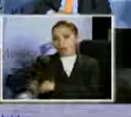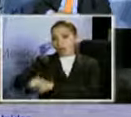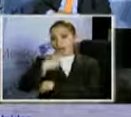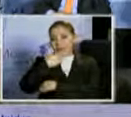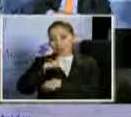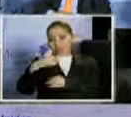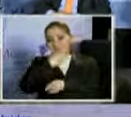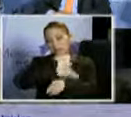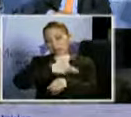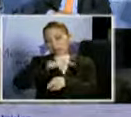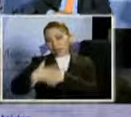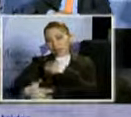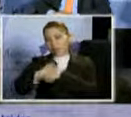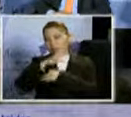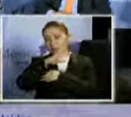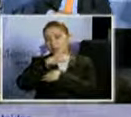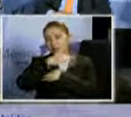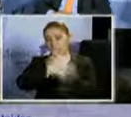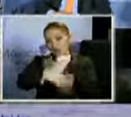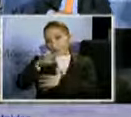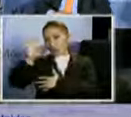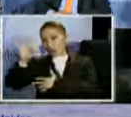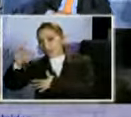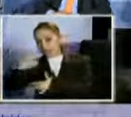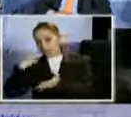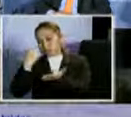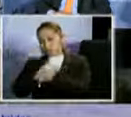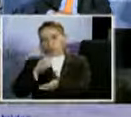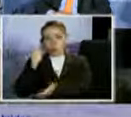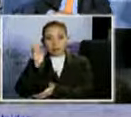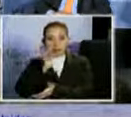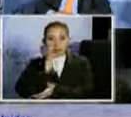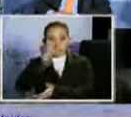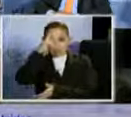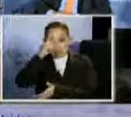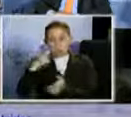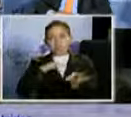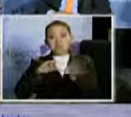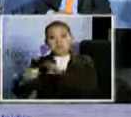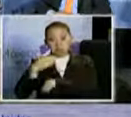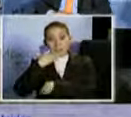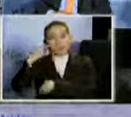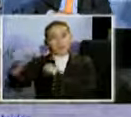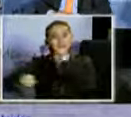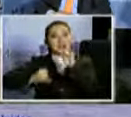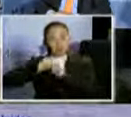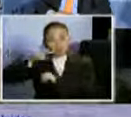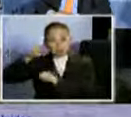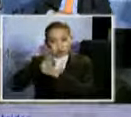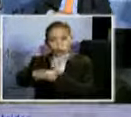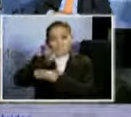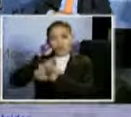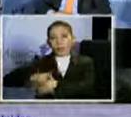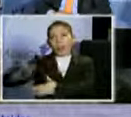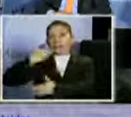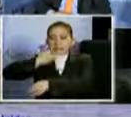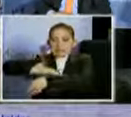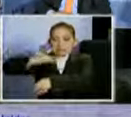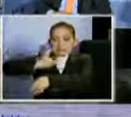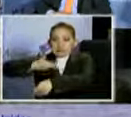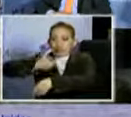Nueva York es de México, es avalado por México y está haciendo una gran labor a nivel internacional,